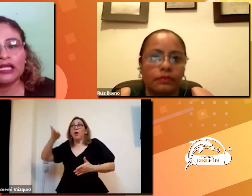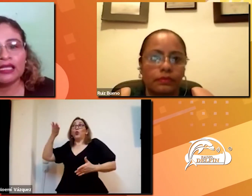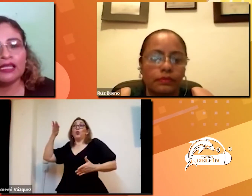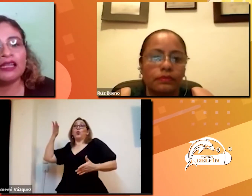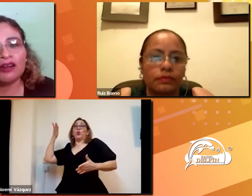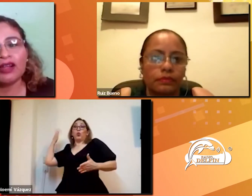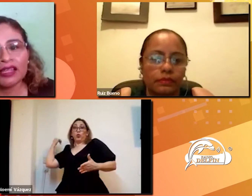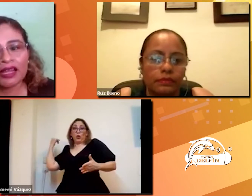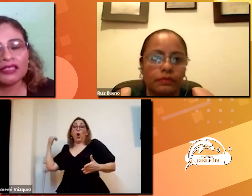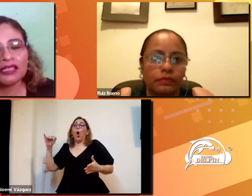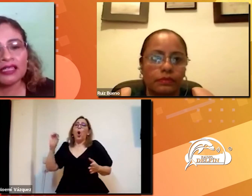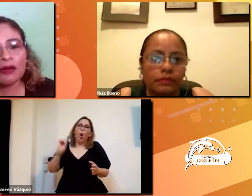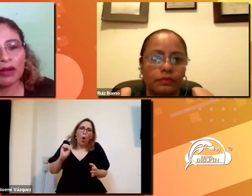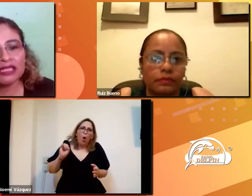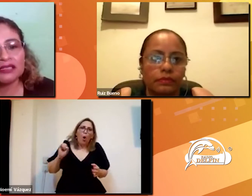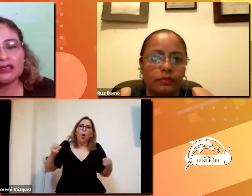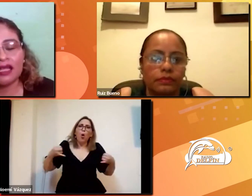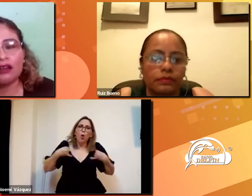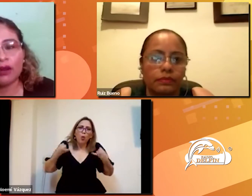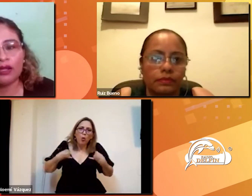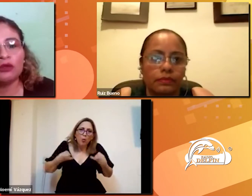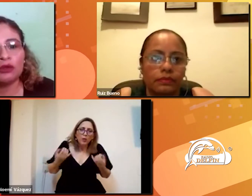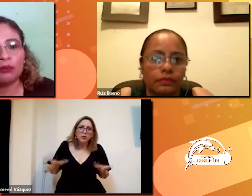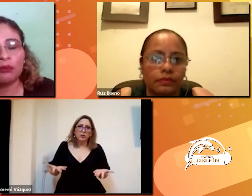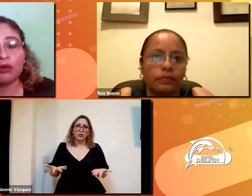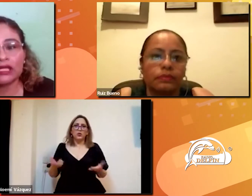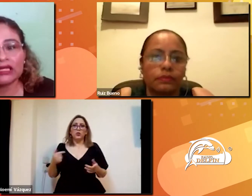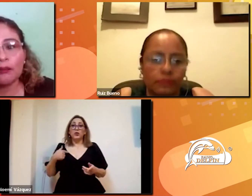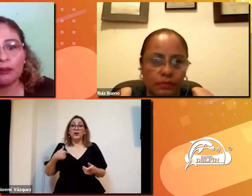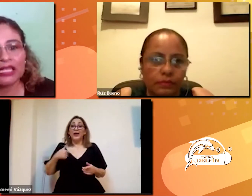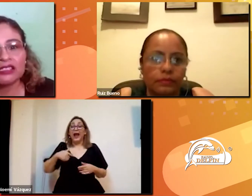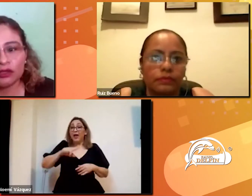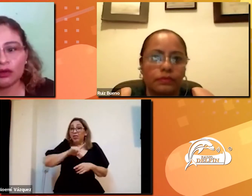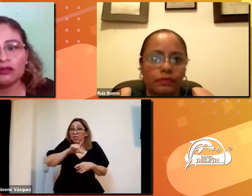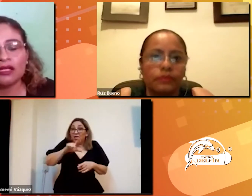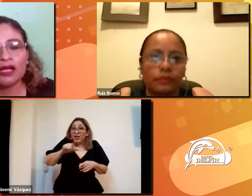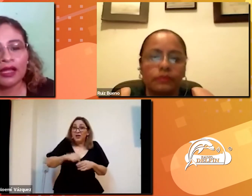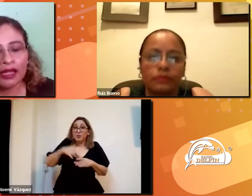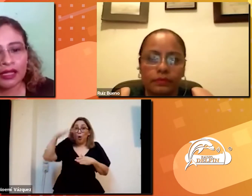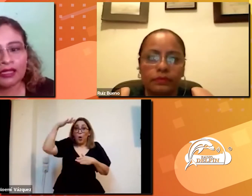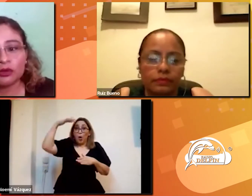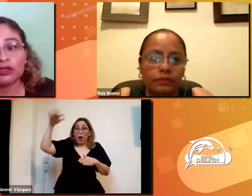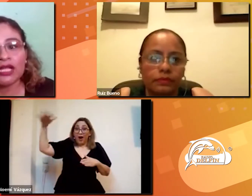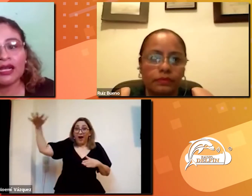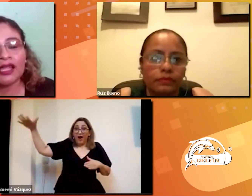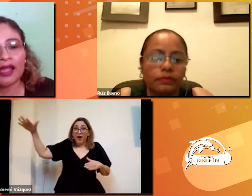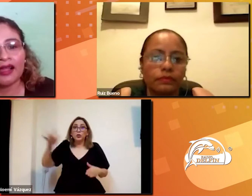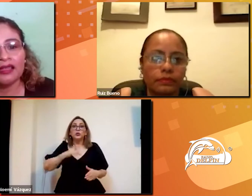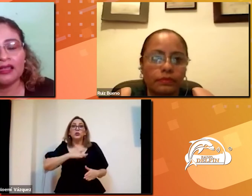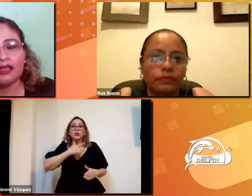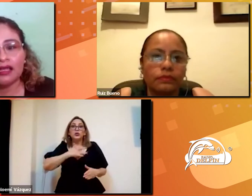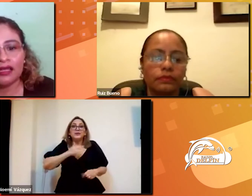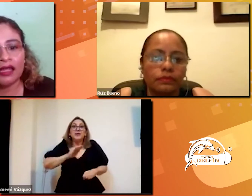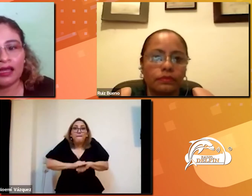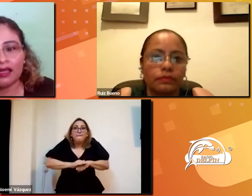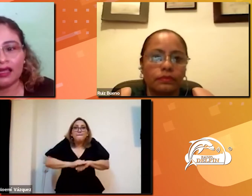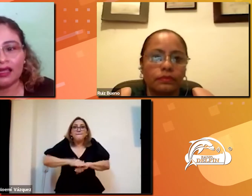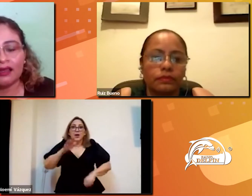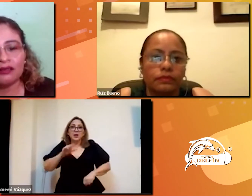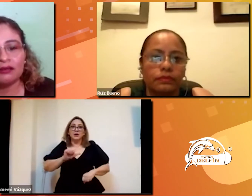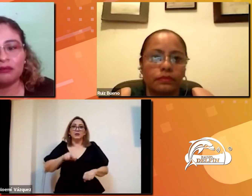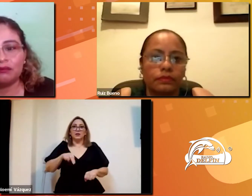adolescencia, y creo que ya está ya más en lo adulto, por tanta presión social que hay,